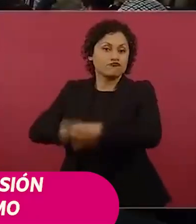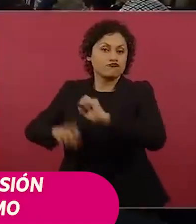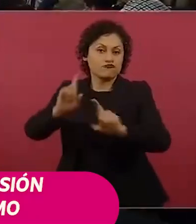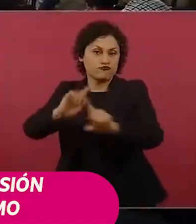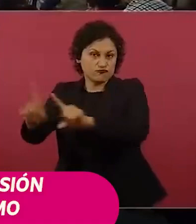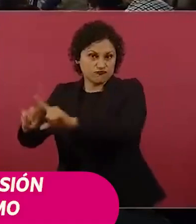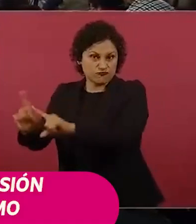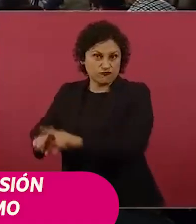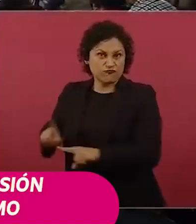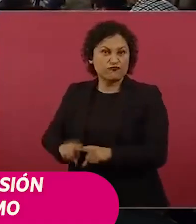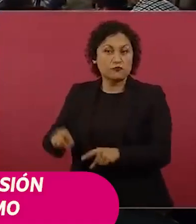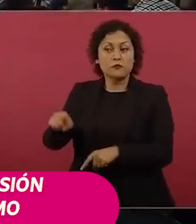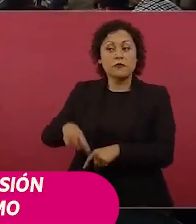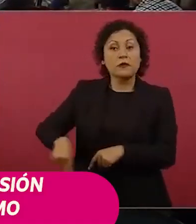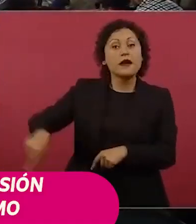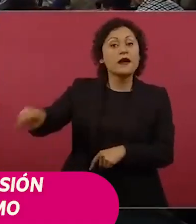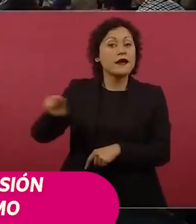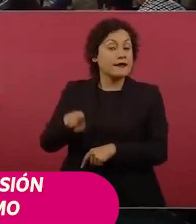con